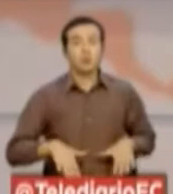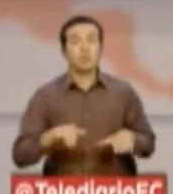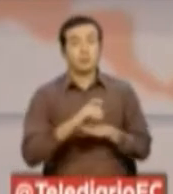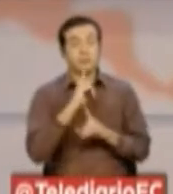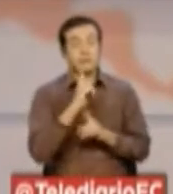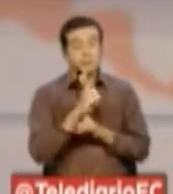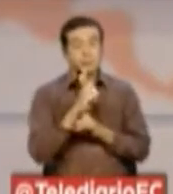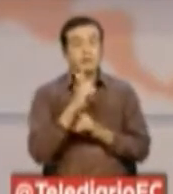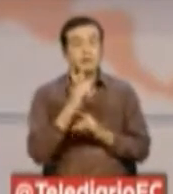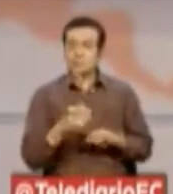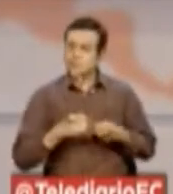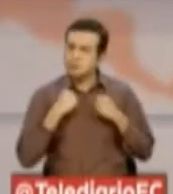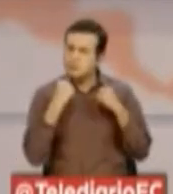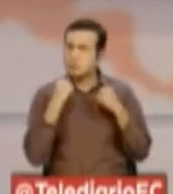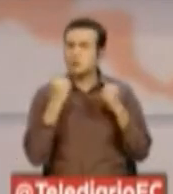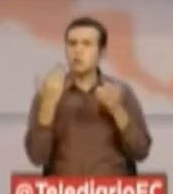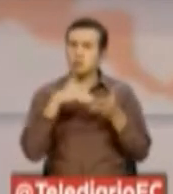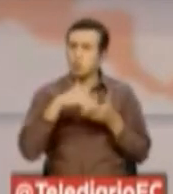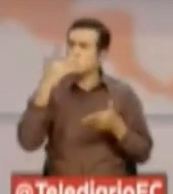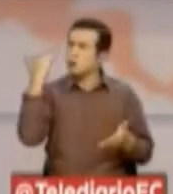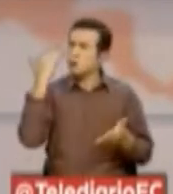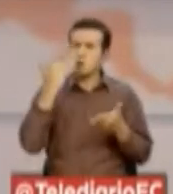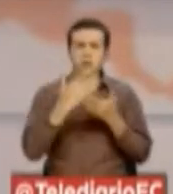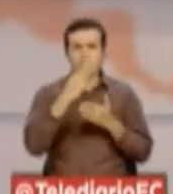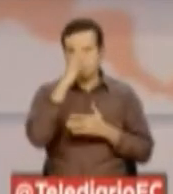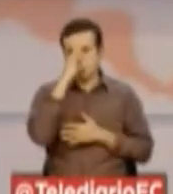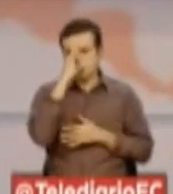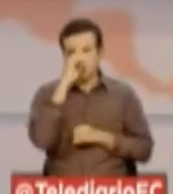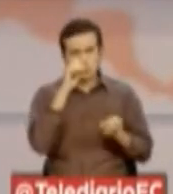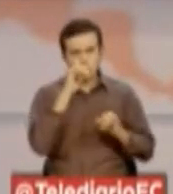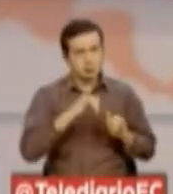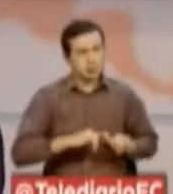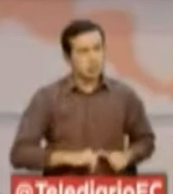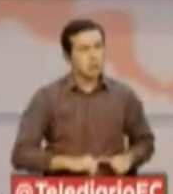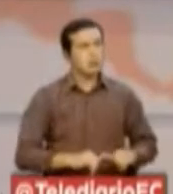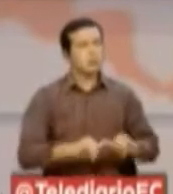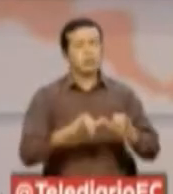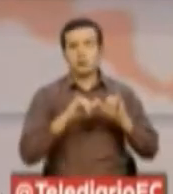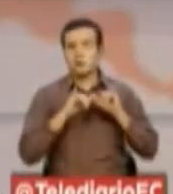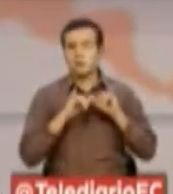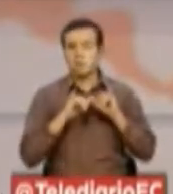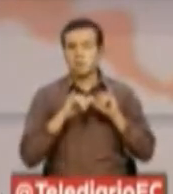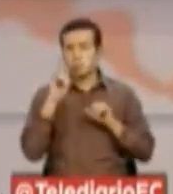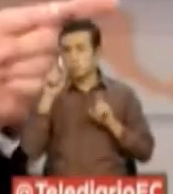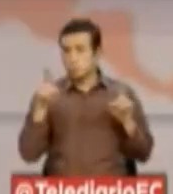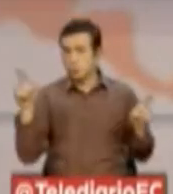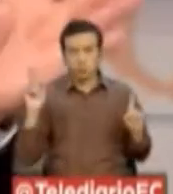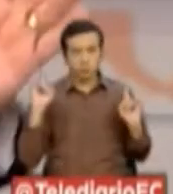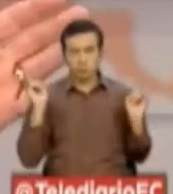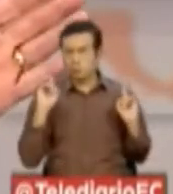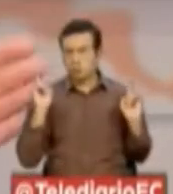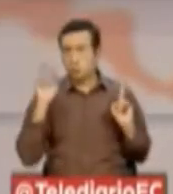las tradiciones de esta tendencia política que es no de fulano zutano mengano mucho menos de correa